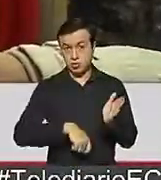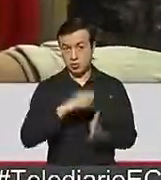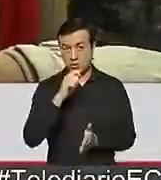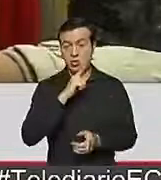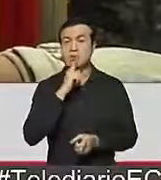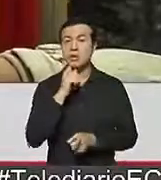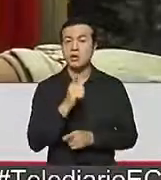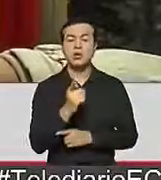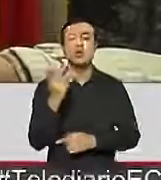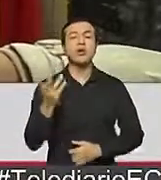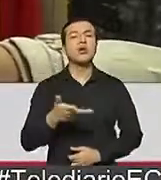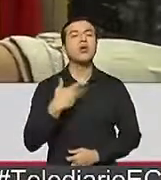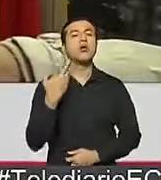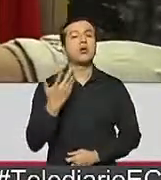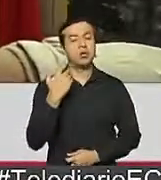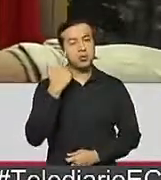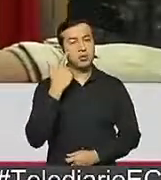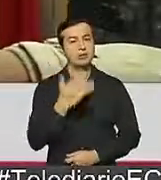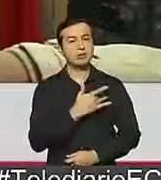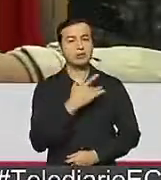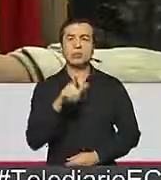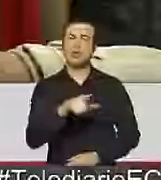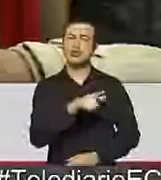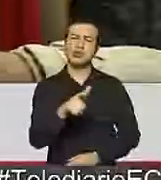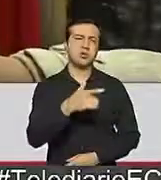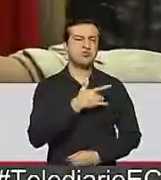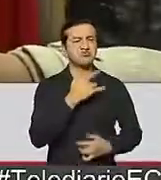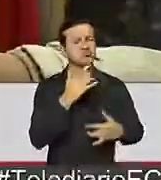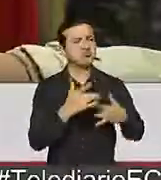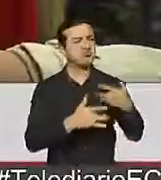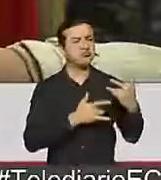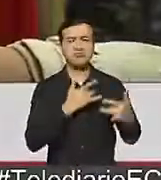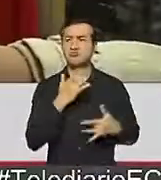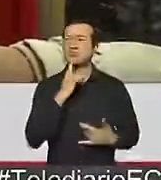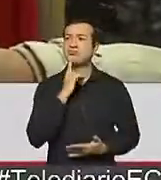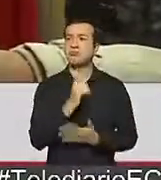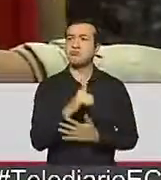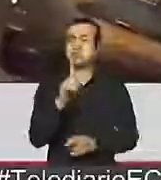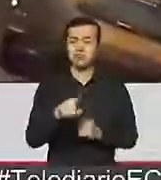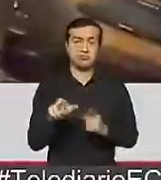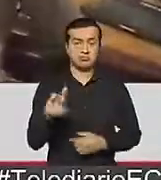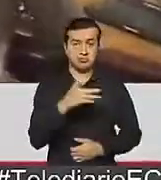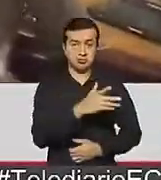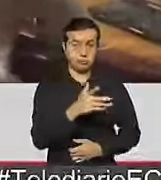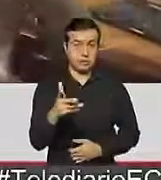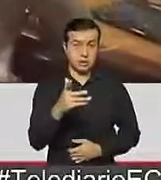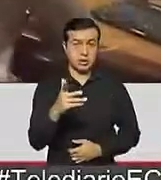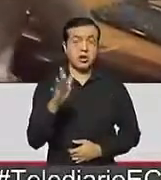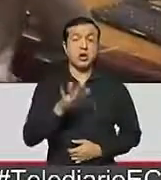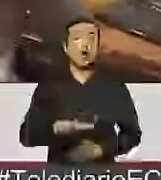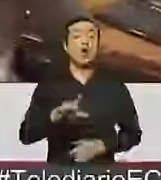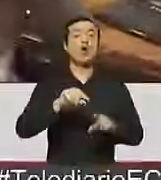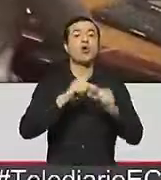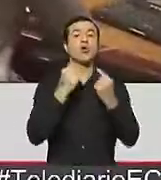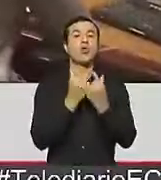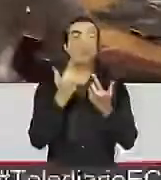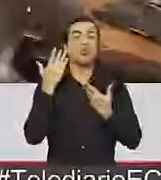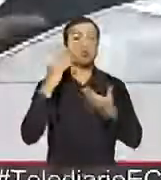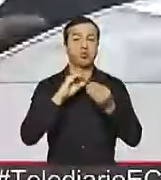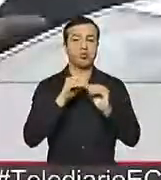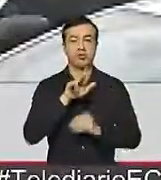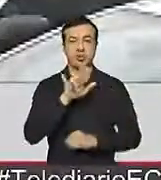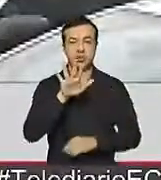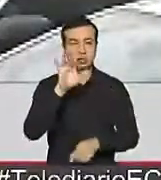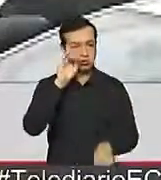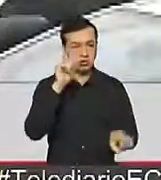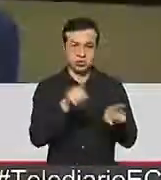sido producto más bien de la inconformidad de la gente que lo ha manifestado de varias maneras. Solo la bancada de la Revolución Ciudadana estuvo en contra